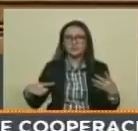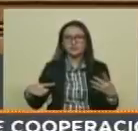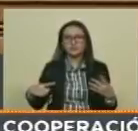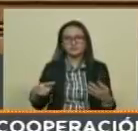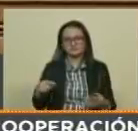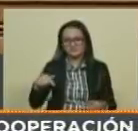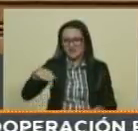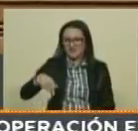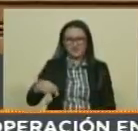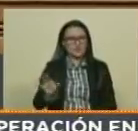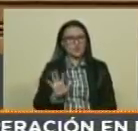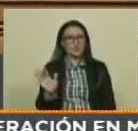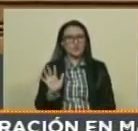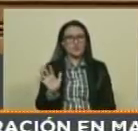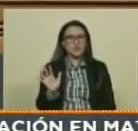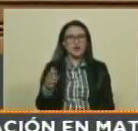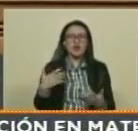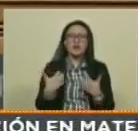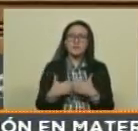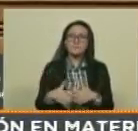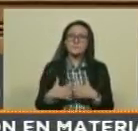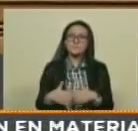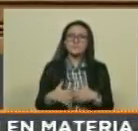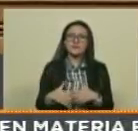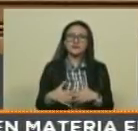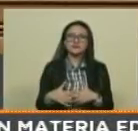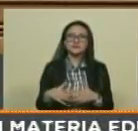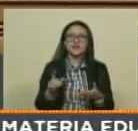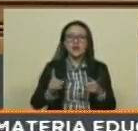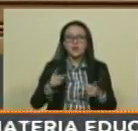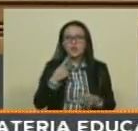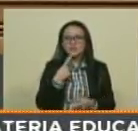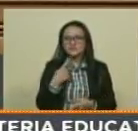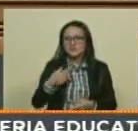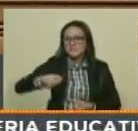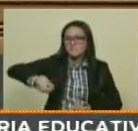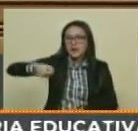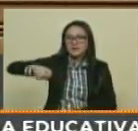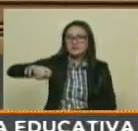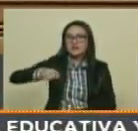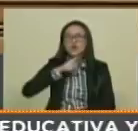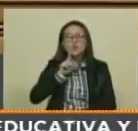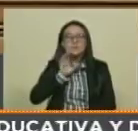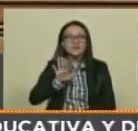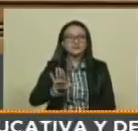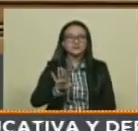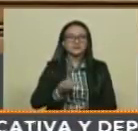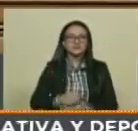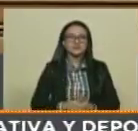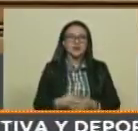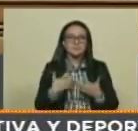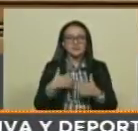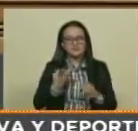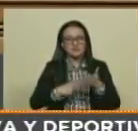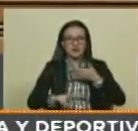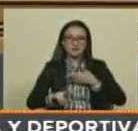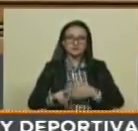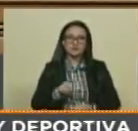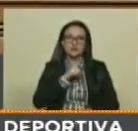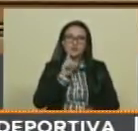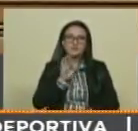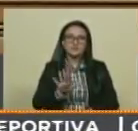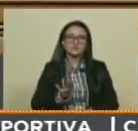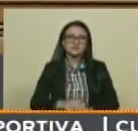esto. Empresas de, unos dicen de maletín, bueno, de maletín. ¿Pero qué